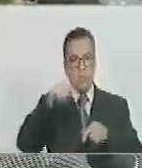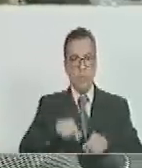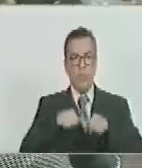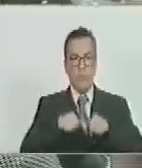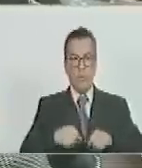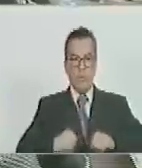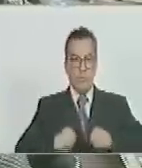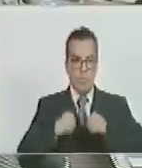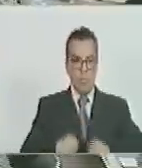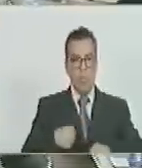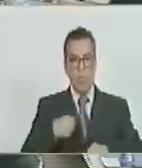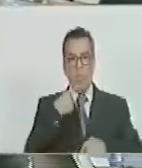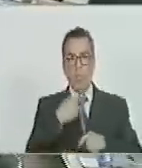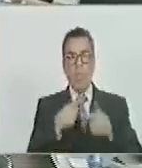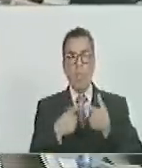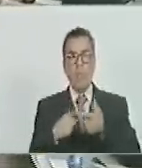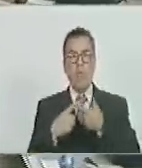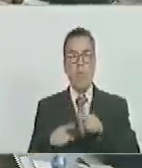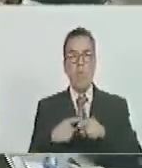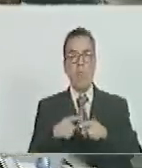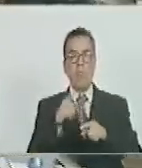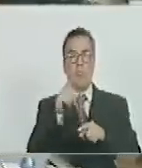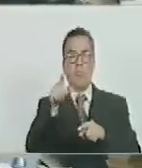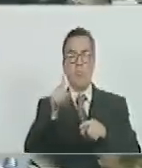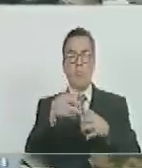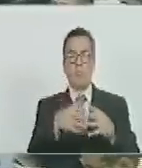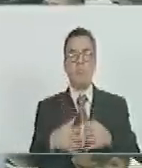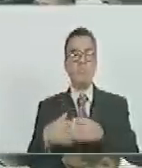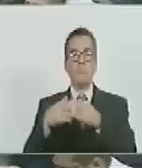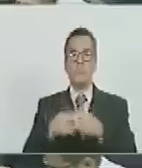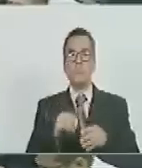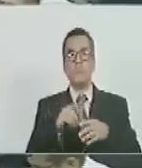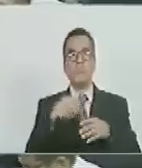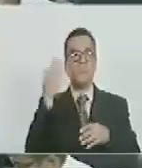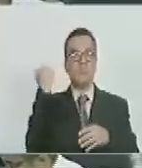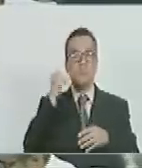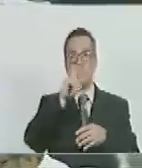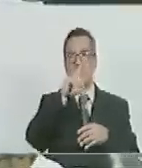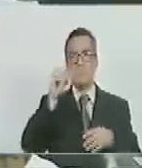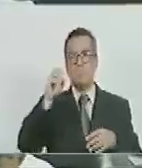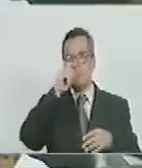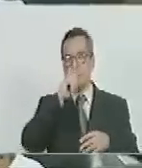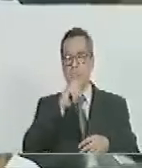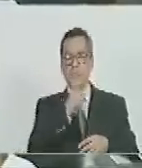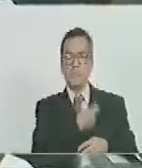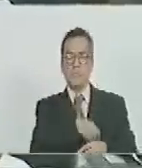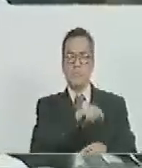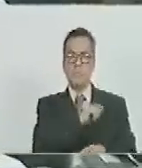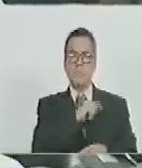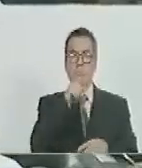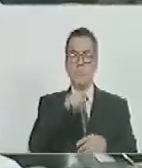también para decirle a cualquier imperio, como hace 200 años el imperio español